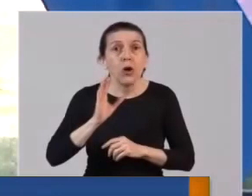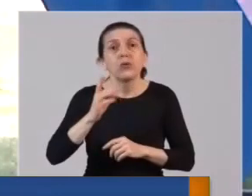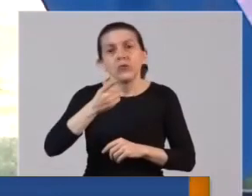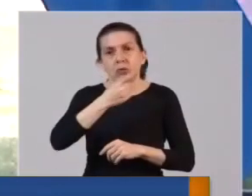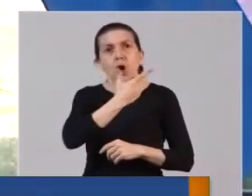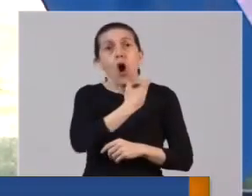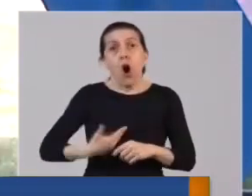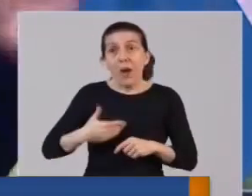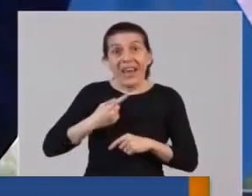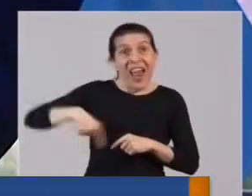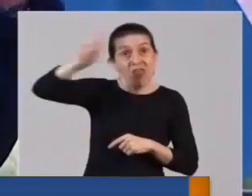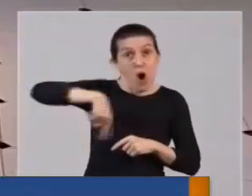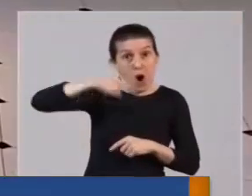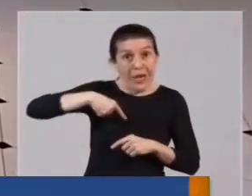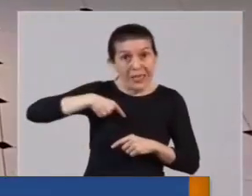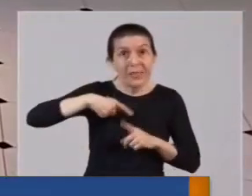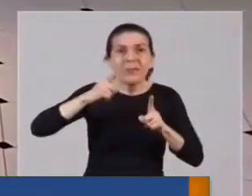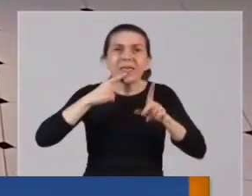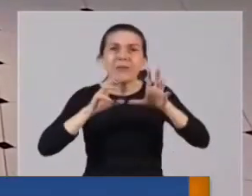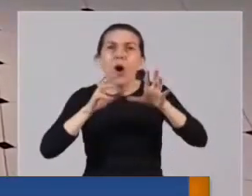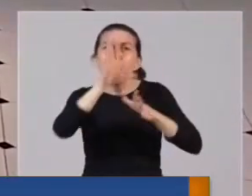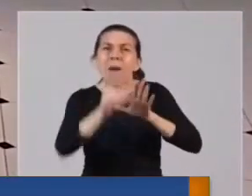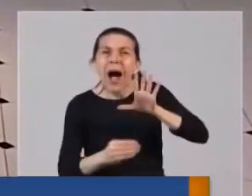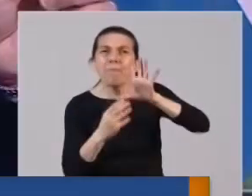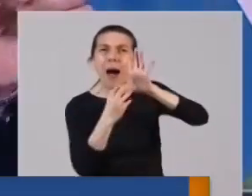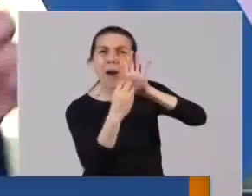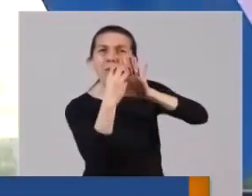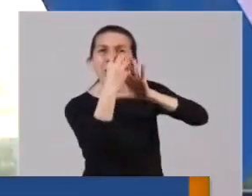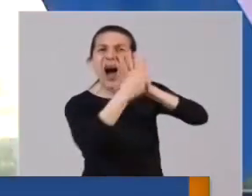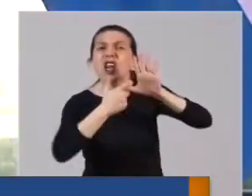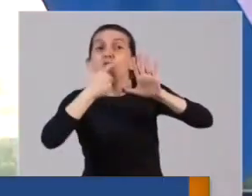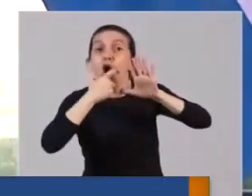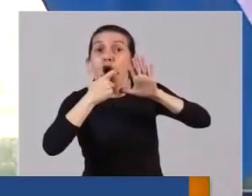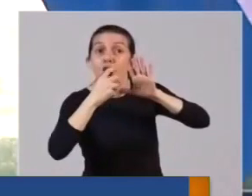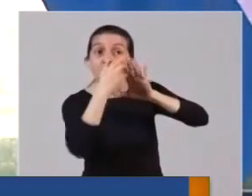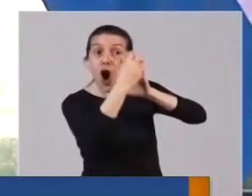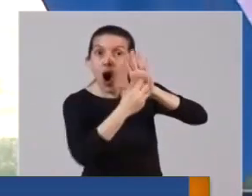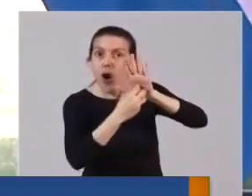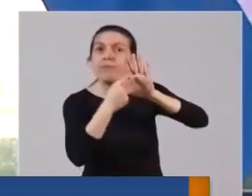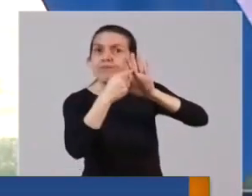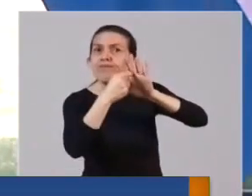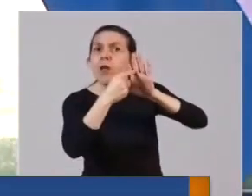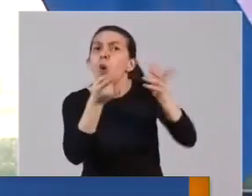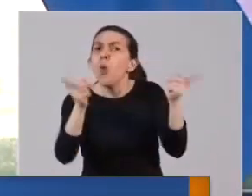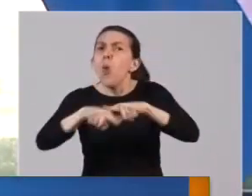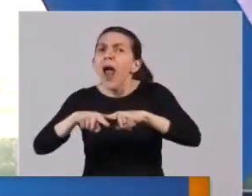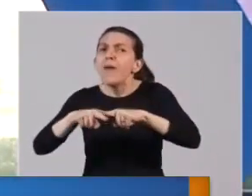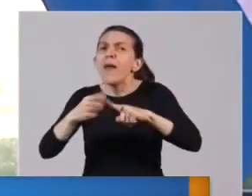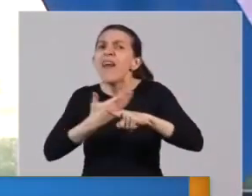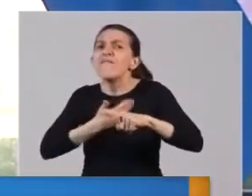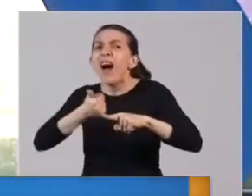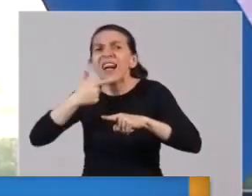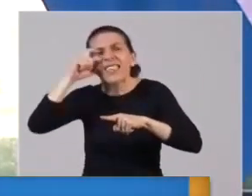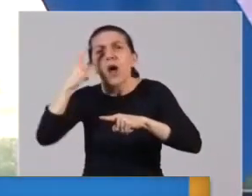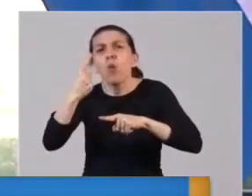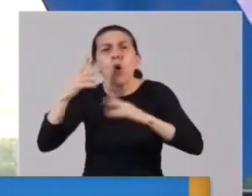los gobernadores que en esas zonas rojas que vimos vamos a volver a fase 1, tratando de